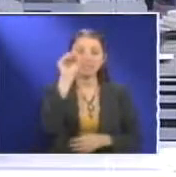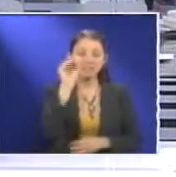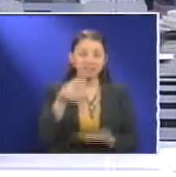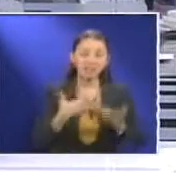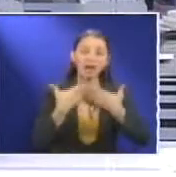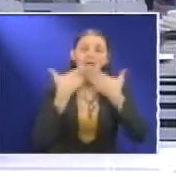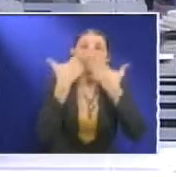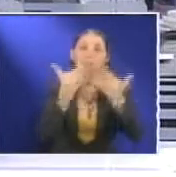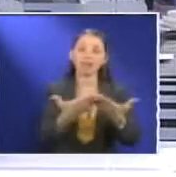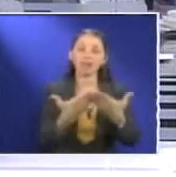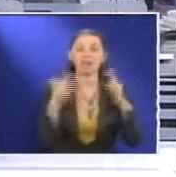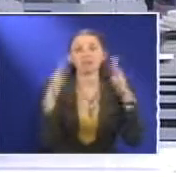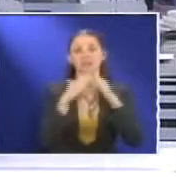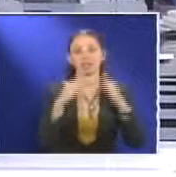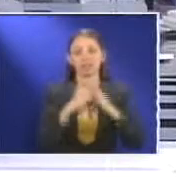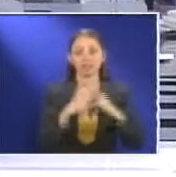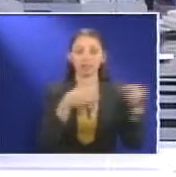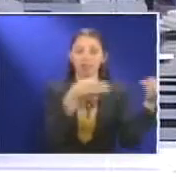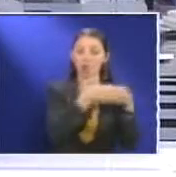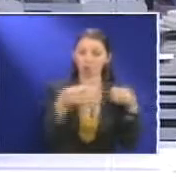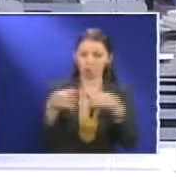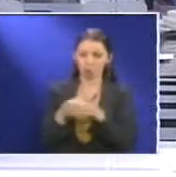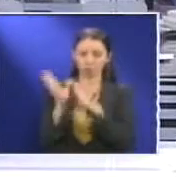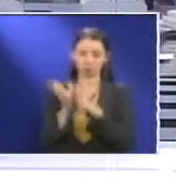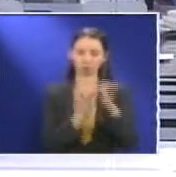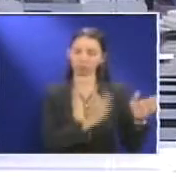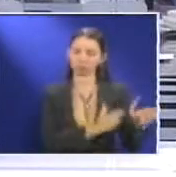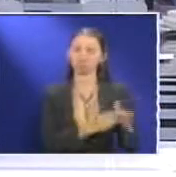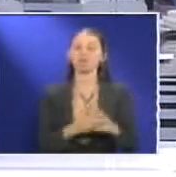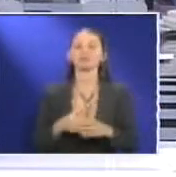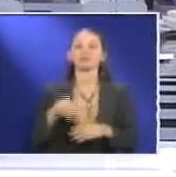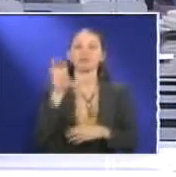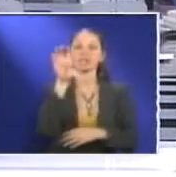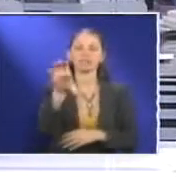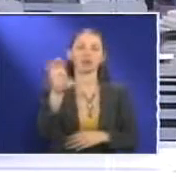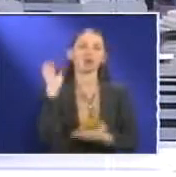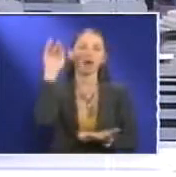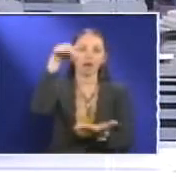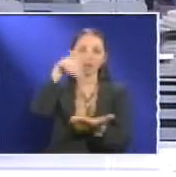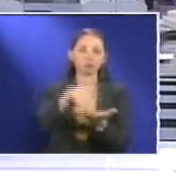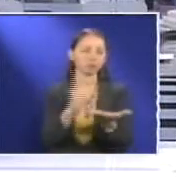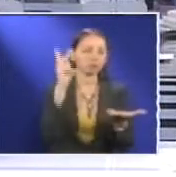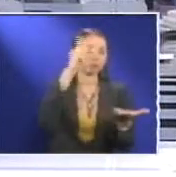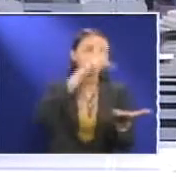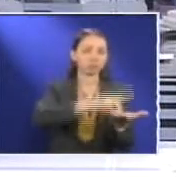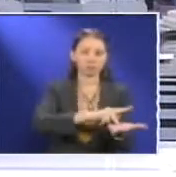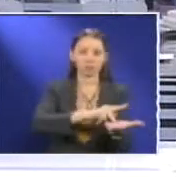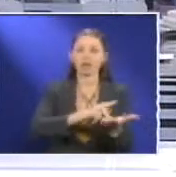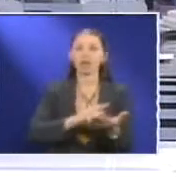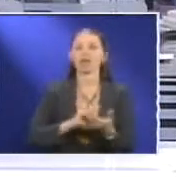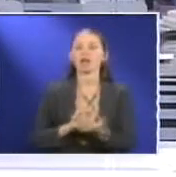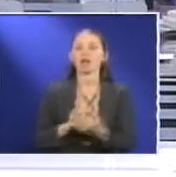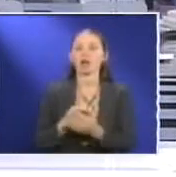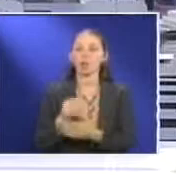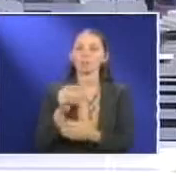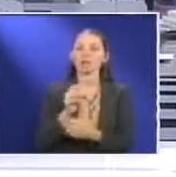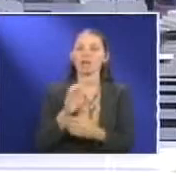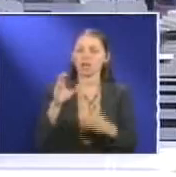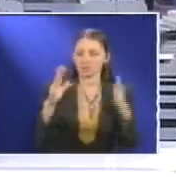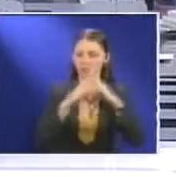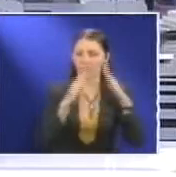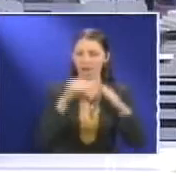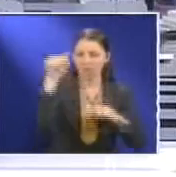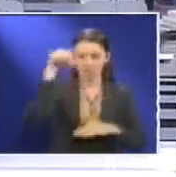entrega de soluciones habitacionales, organizaciones comunitarias de viviendas del estado Aragua se trasladaron hasta la sede del Consejo Nacional de Vivienda,